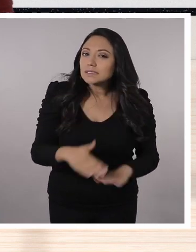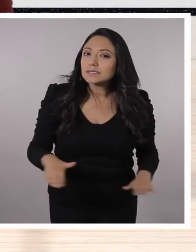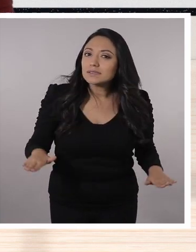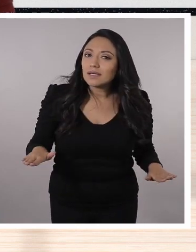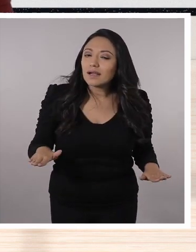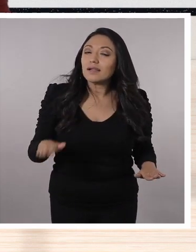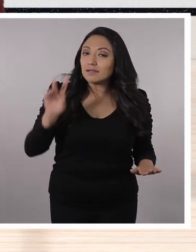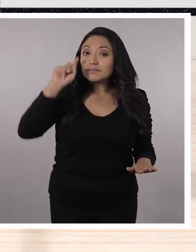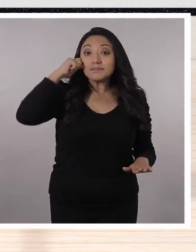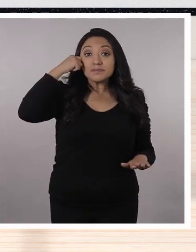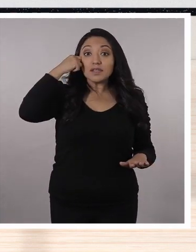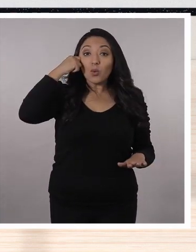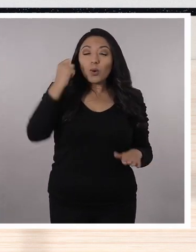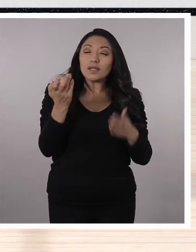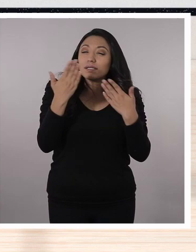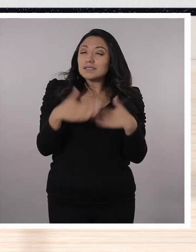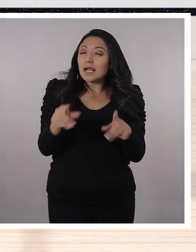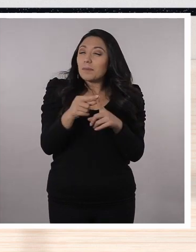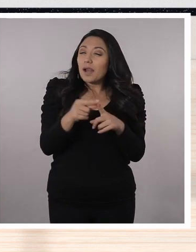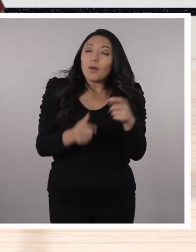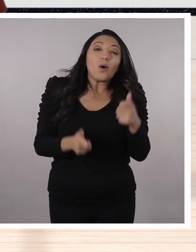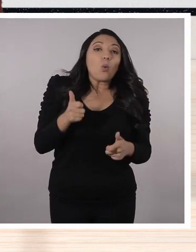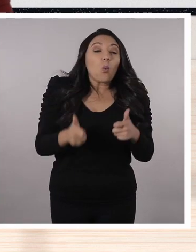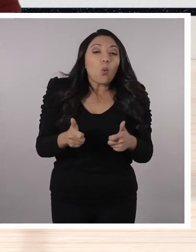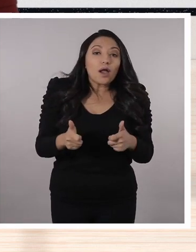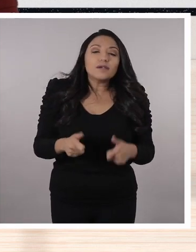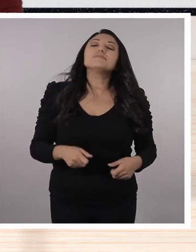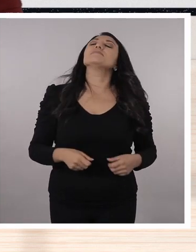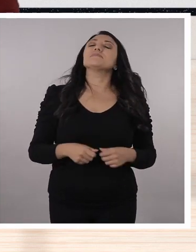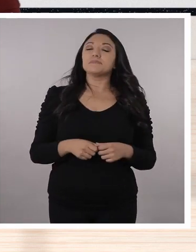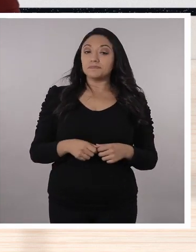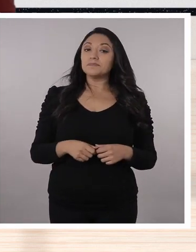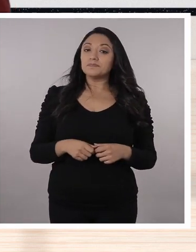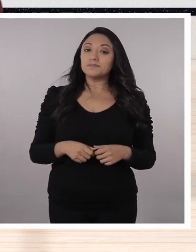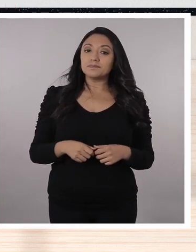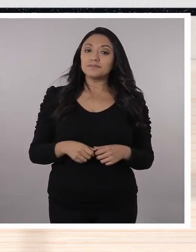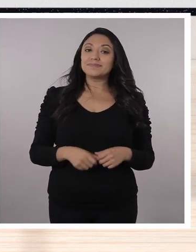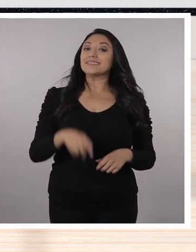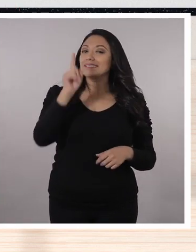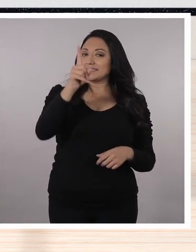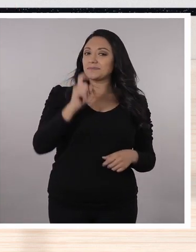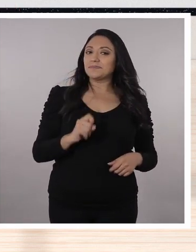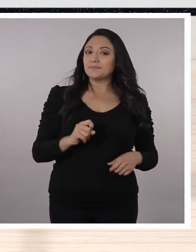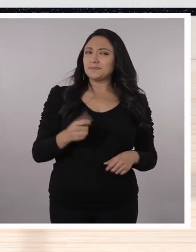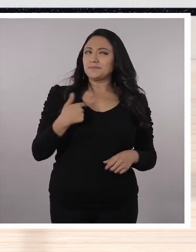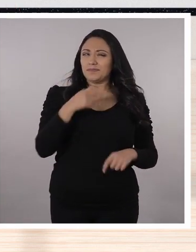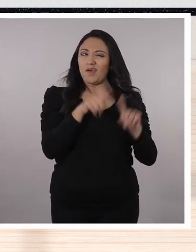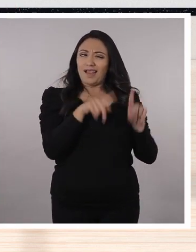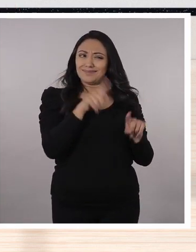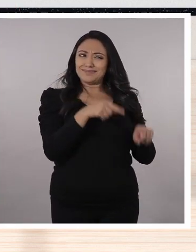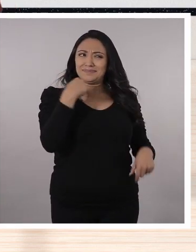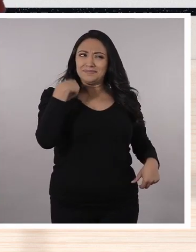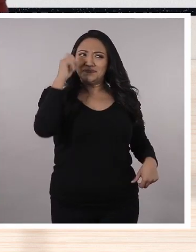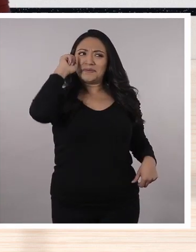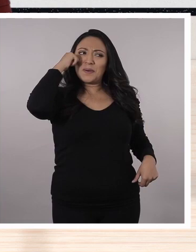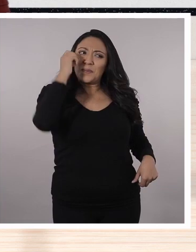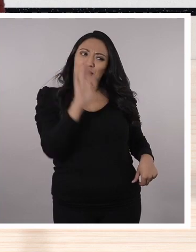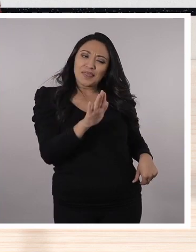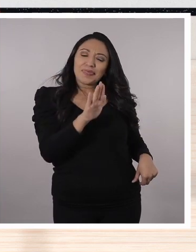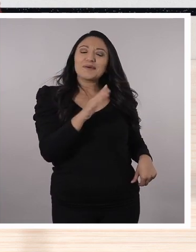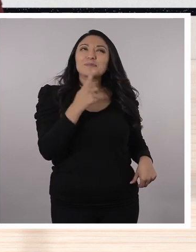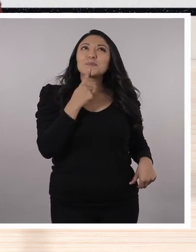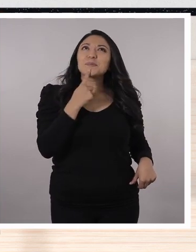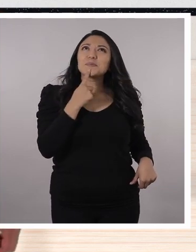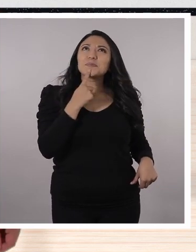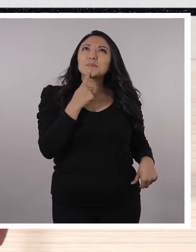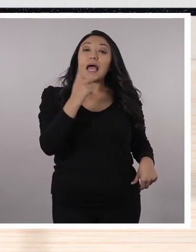para cerrar la idea o el párrafo de conclusión de nuestro discurso? Nelly, ¿cuáles eran? Yo me acuerdo de unas pocas, profe,